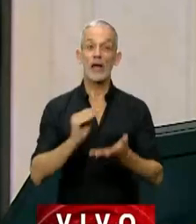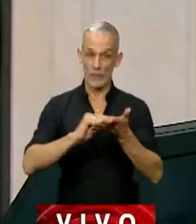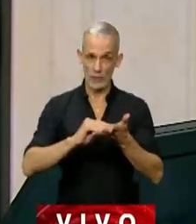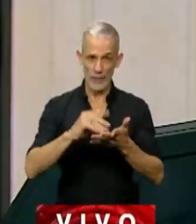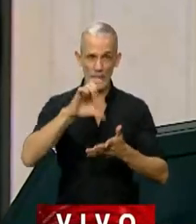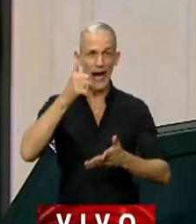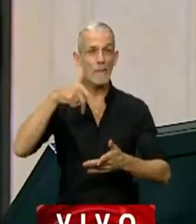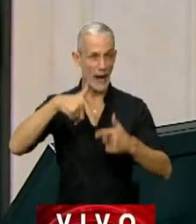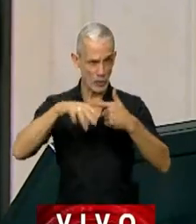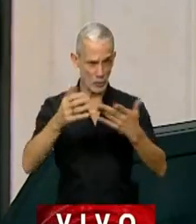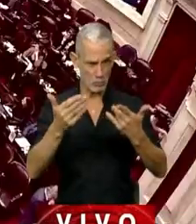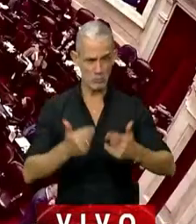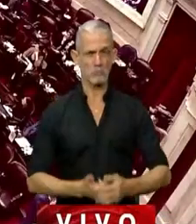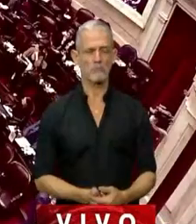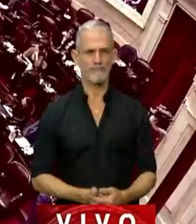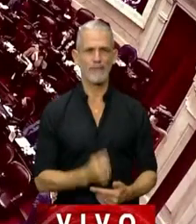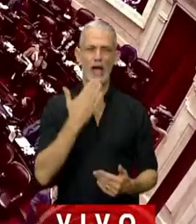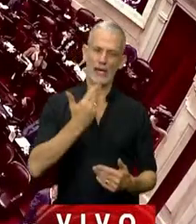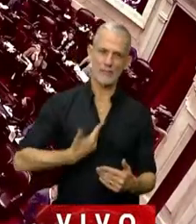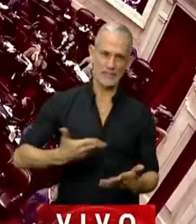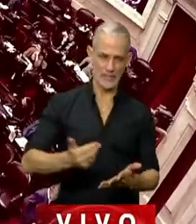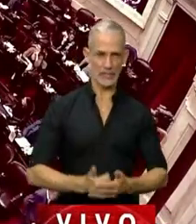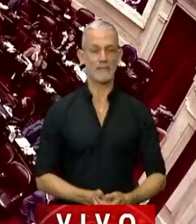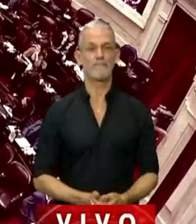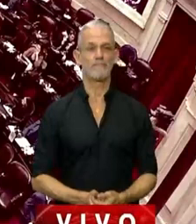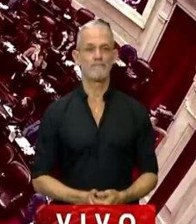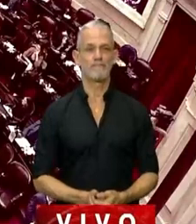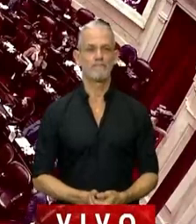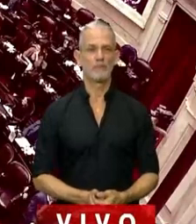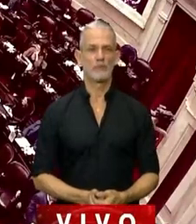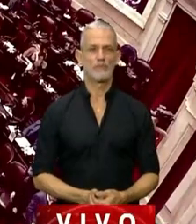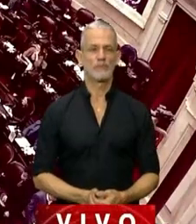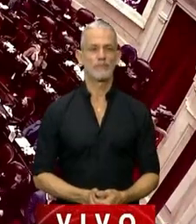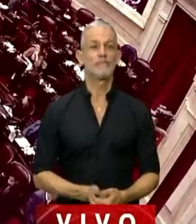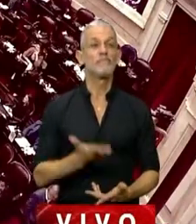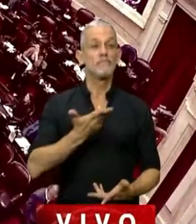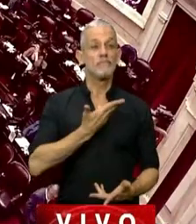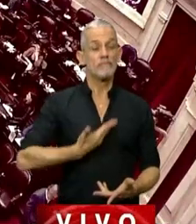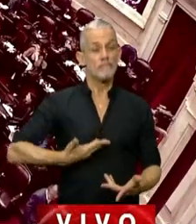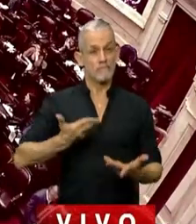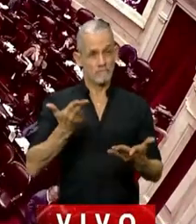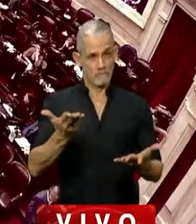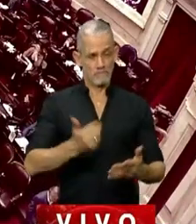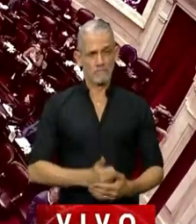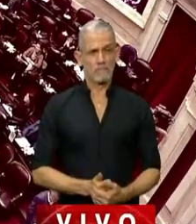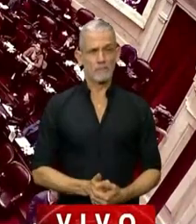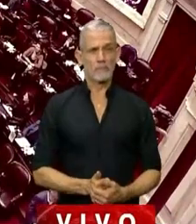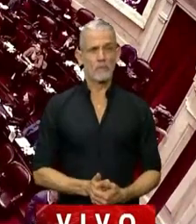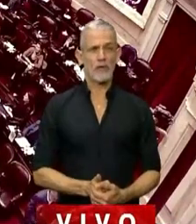Sí, diputada Camaño. Gracias, señor presidente. Señor presidente,